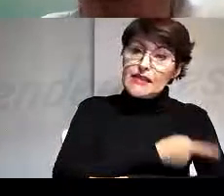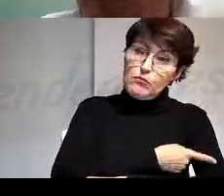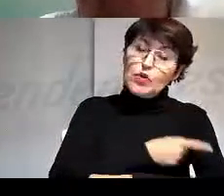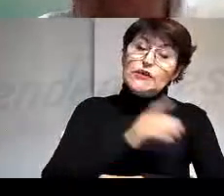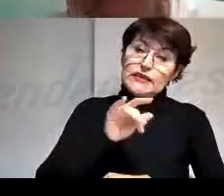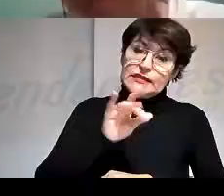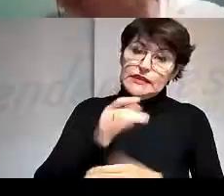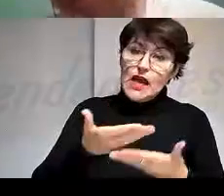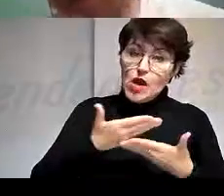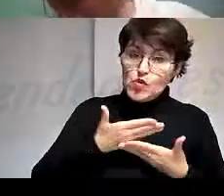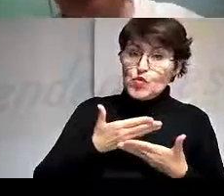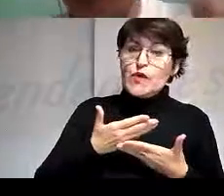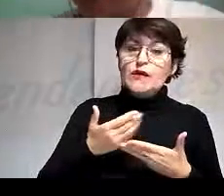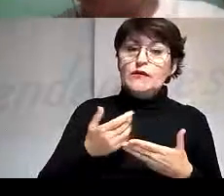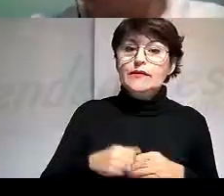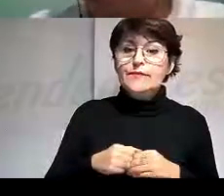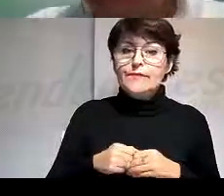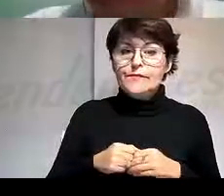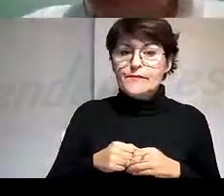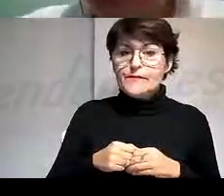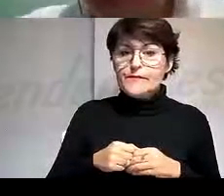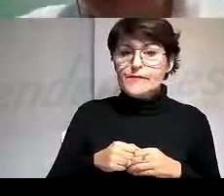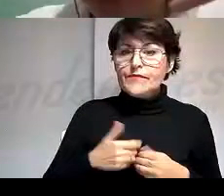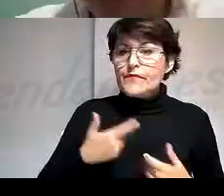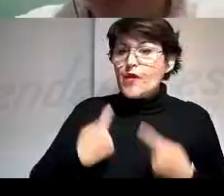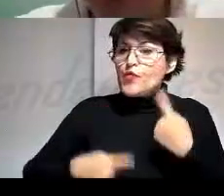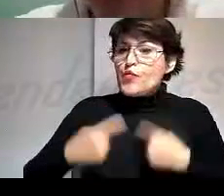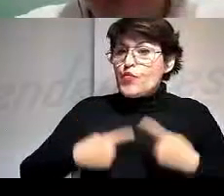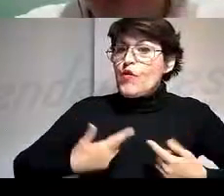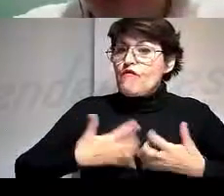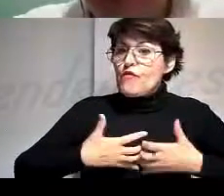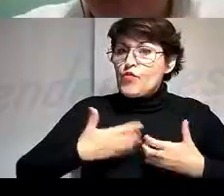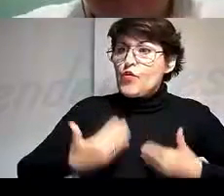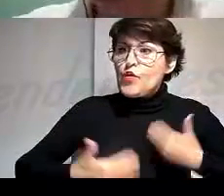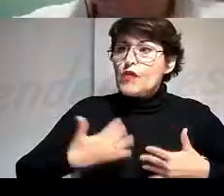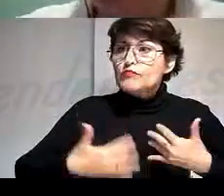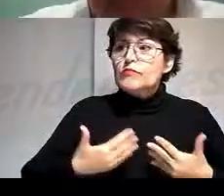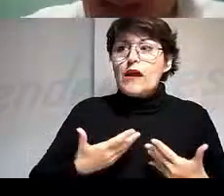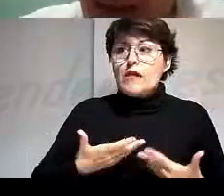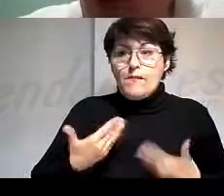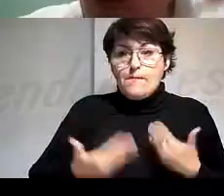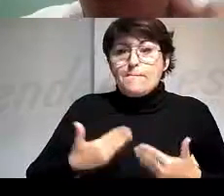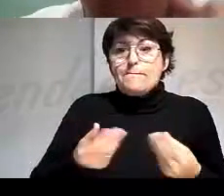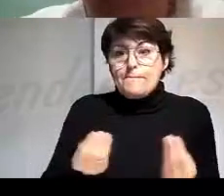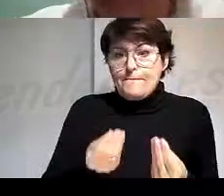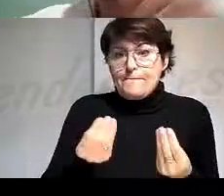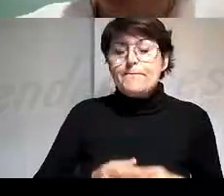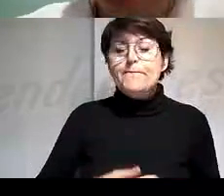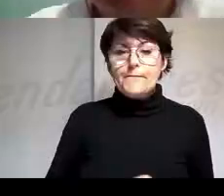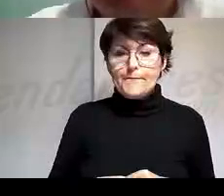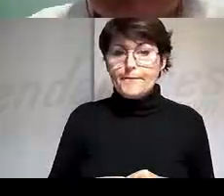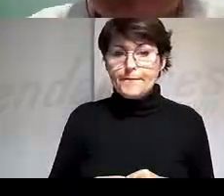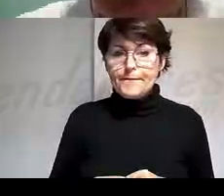que comentábamos, el efecto termogénico, aumentar el metabolismo, por lo tanto vamos a quemar más energía de la que quemaríamos en